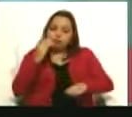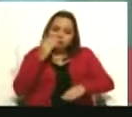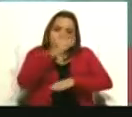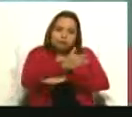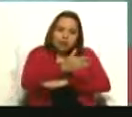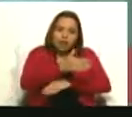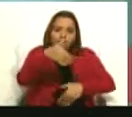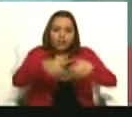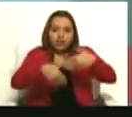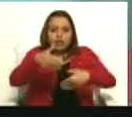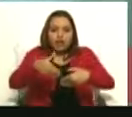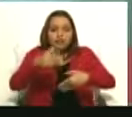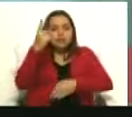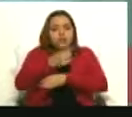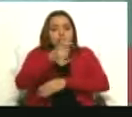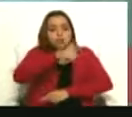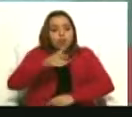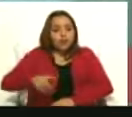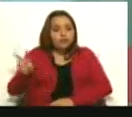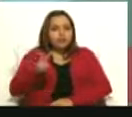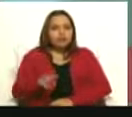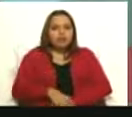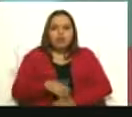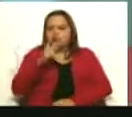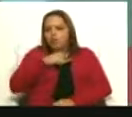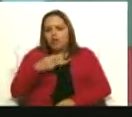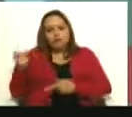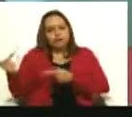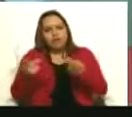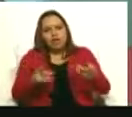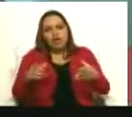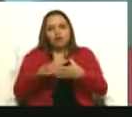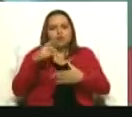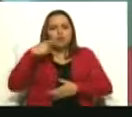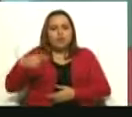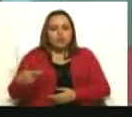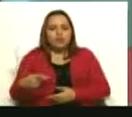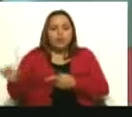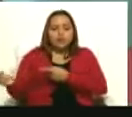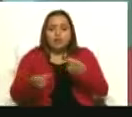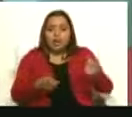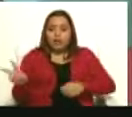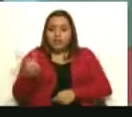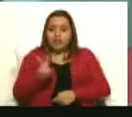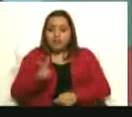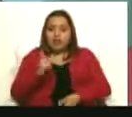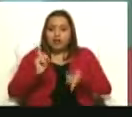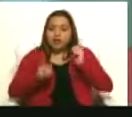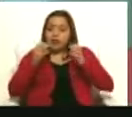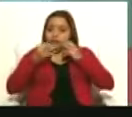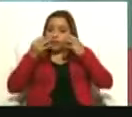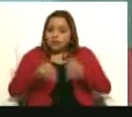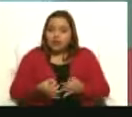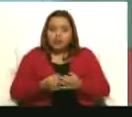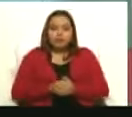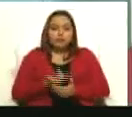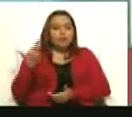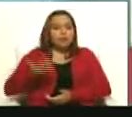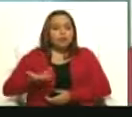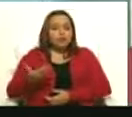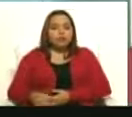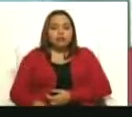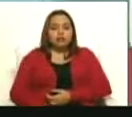venezolanos. No nos está convocando un partido político, nos está convocando Venezuela en algo que es realmente